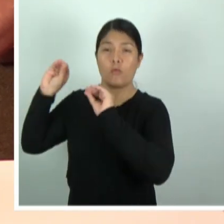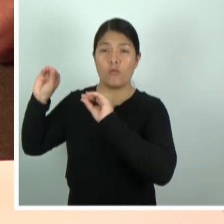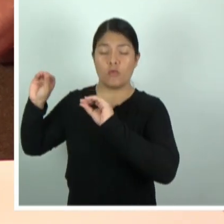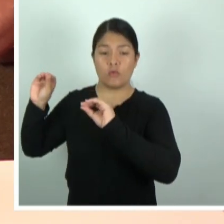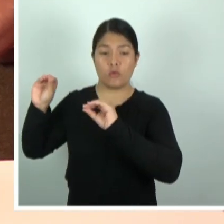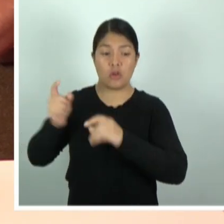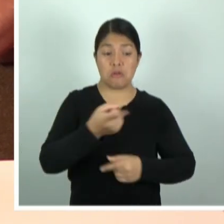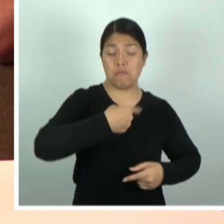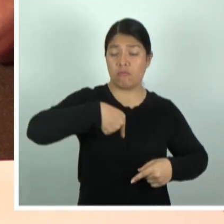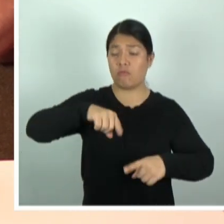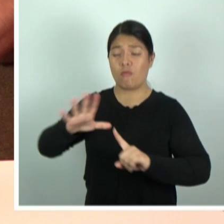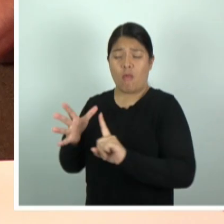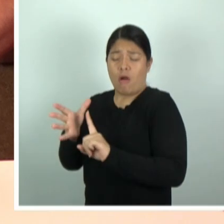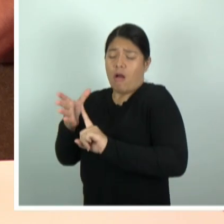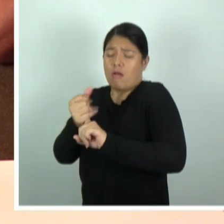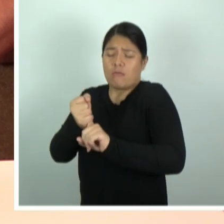alcanzar para nosotros.